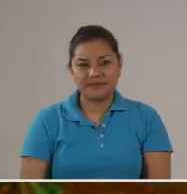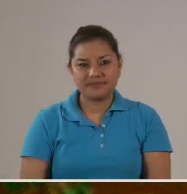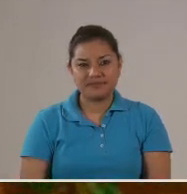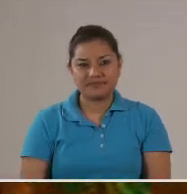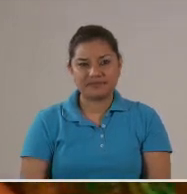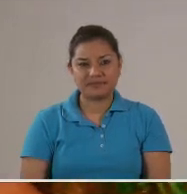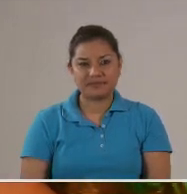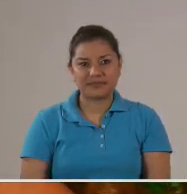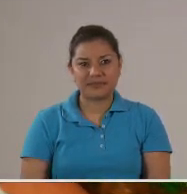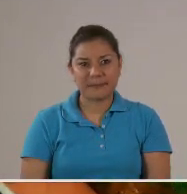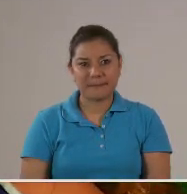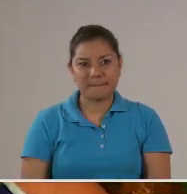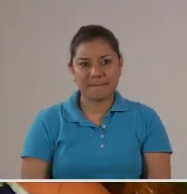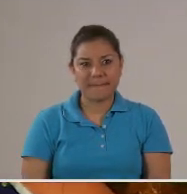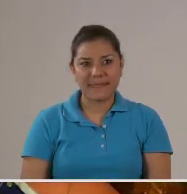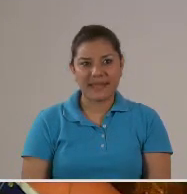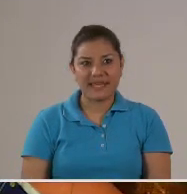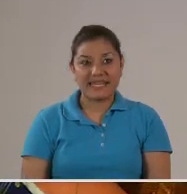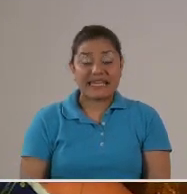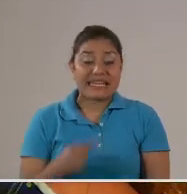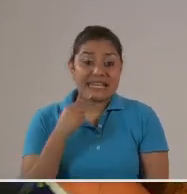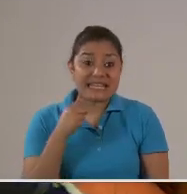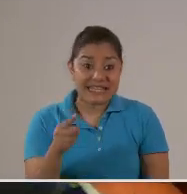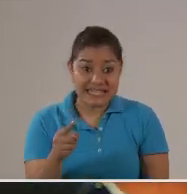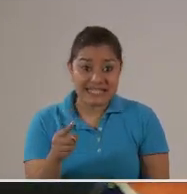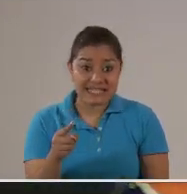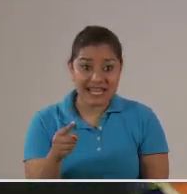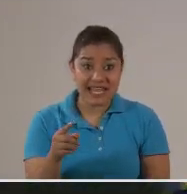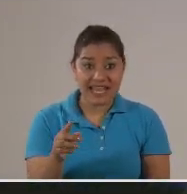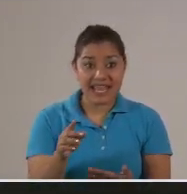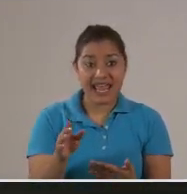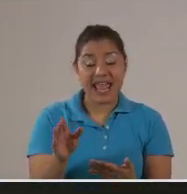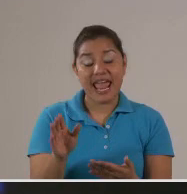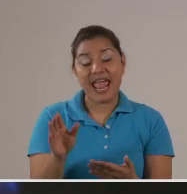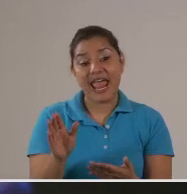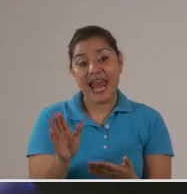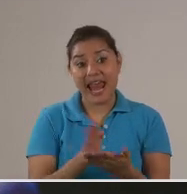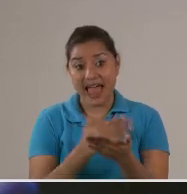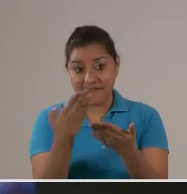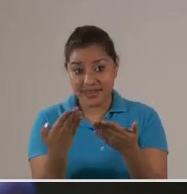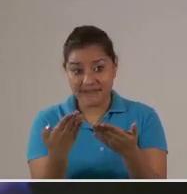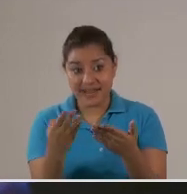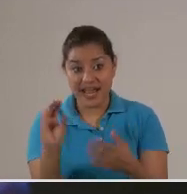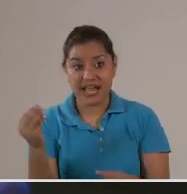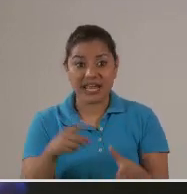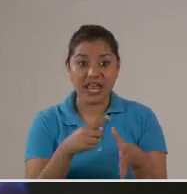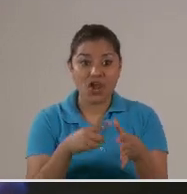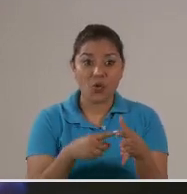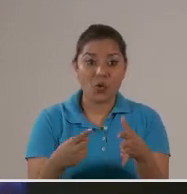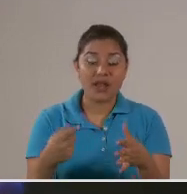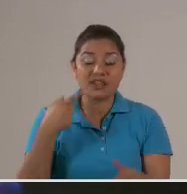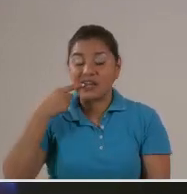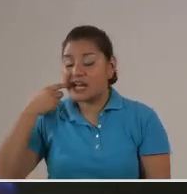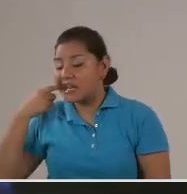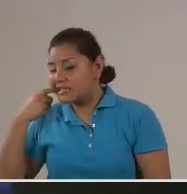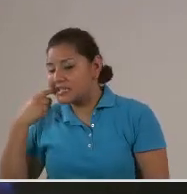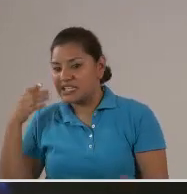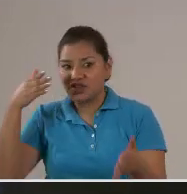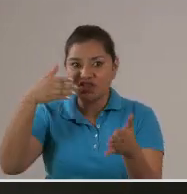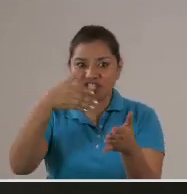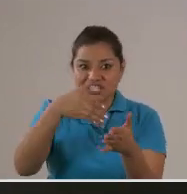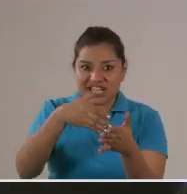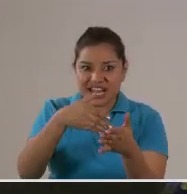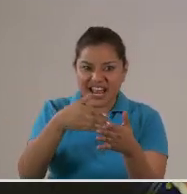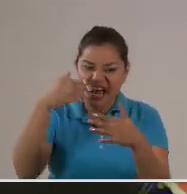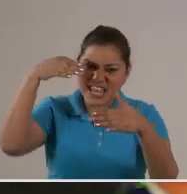como el óvulo Y entonces dice que cuando la tentación llega y se aloja